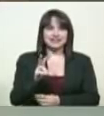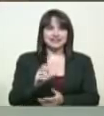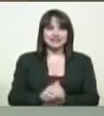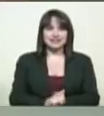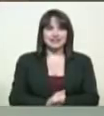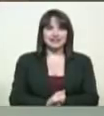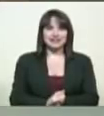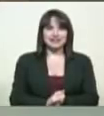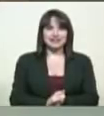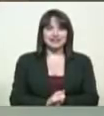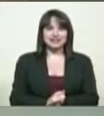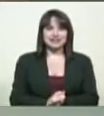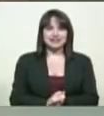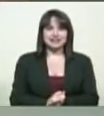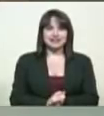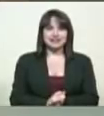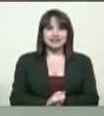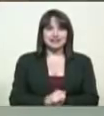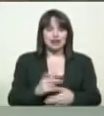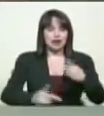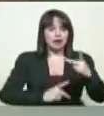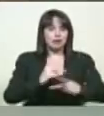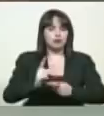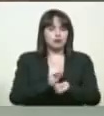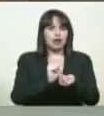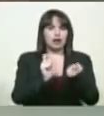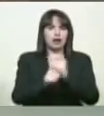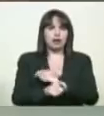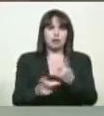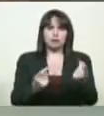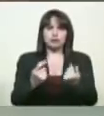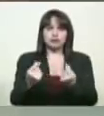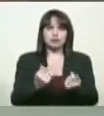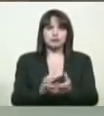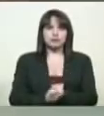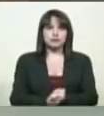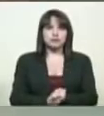que van a surgir producto de esta gran reconversión monetaria